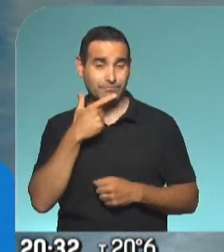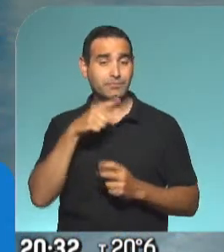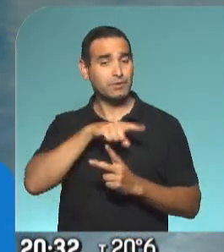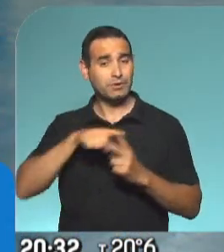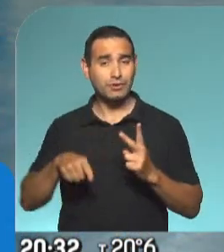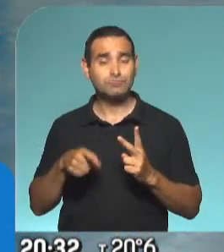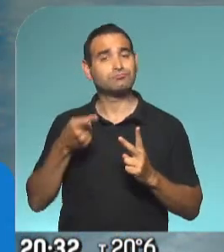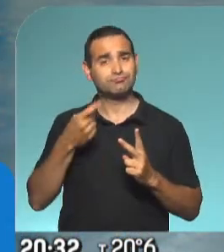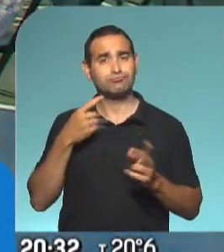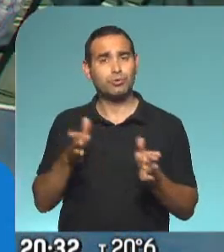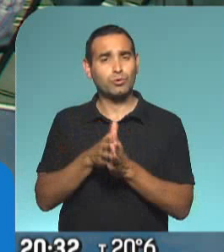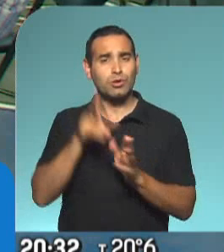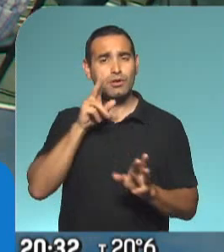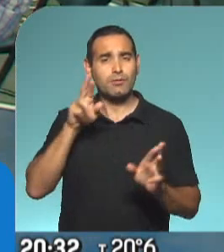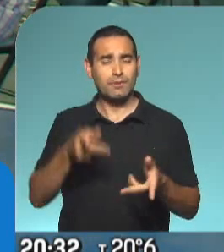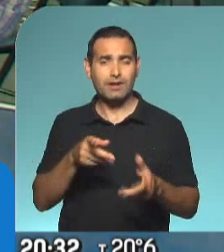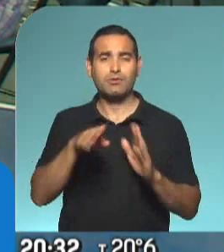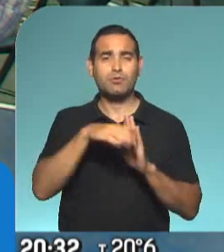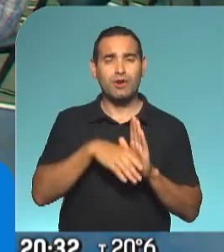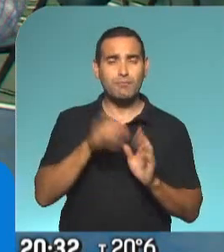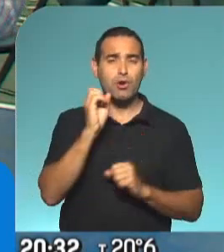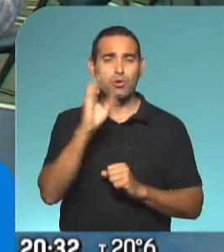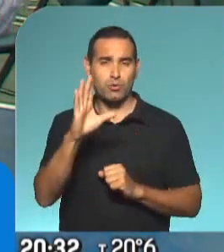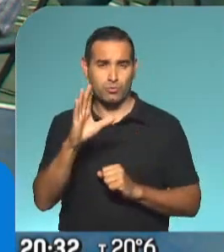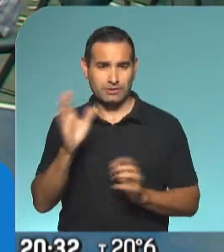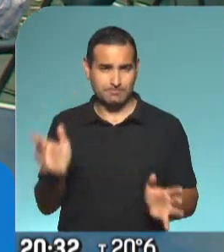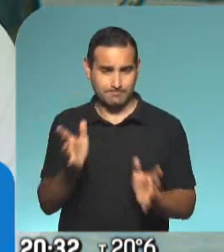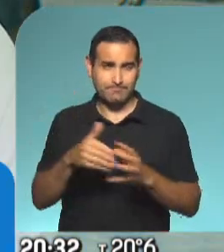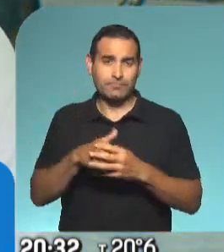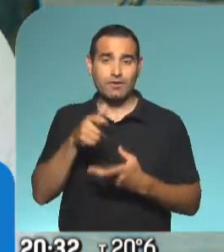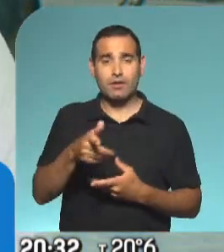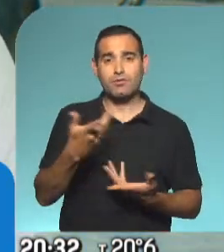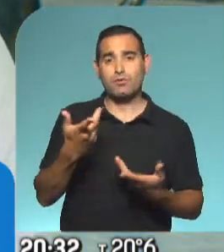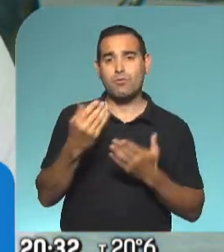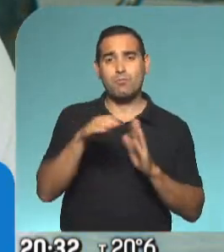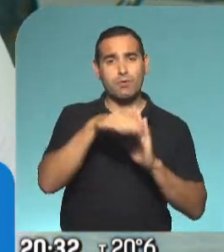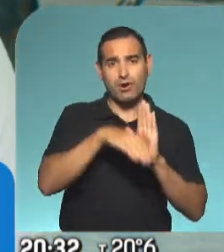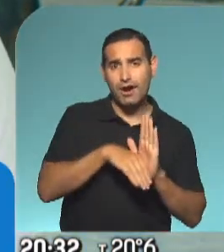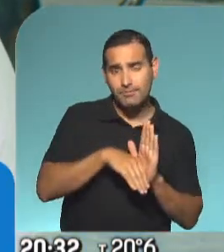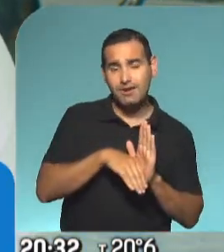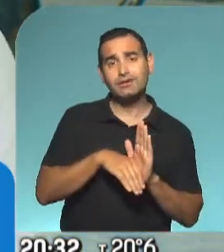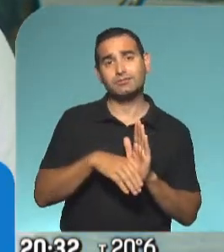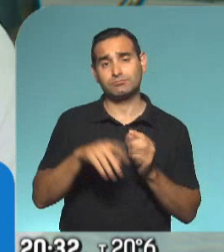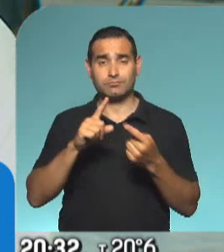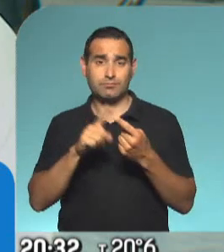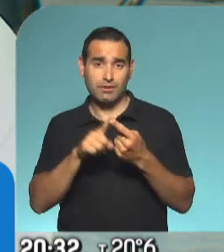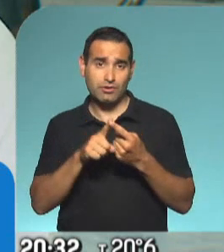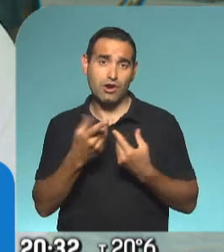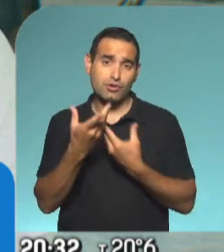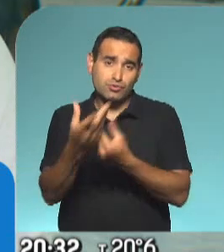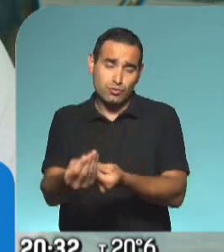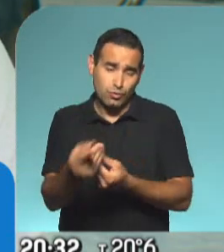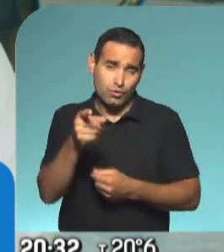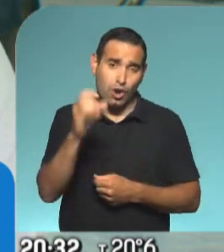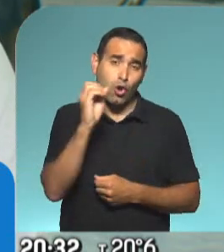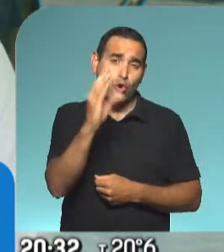Sigue en marcha el programa Clubes en Obra. Ha tenido un doble rol este programa histórico que es Clubes en Obra. Por un lado, ha ayudado a los clubes